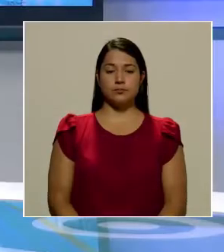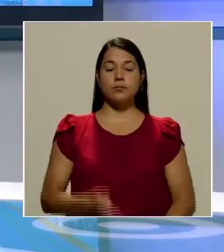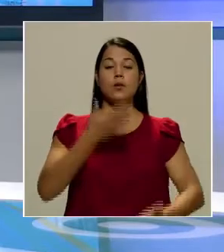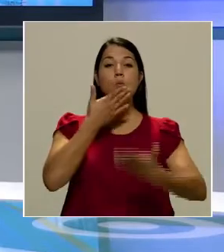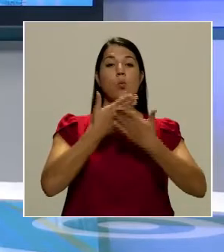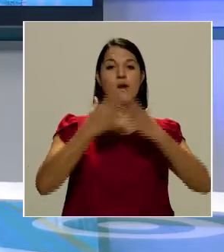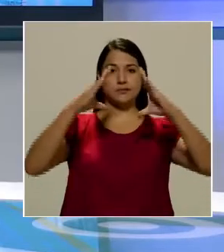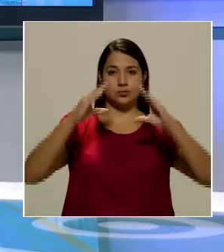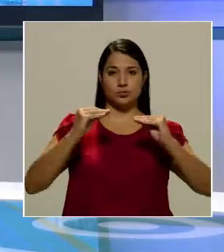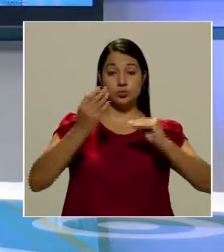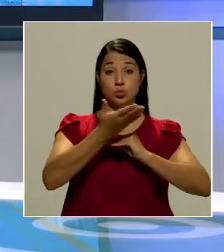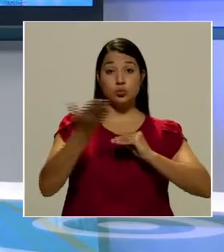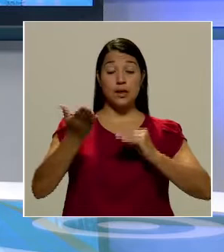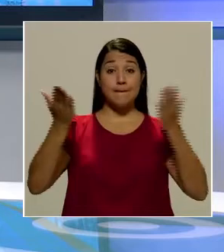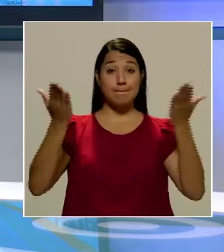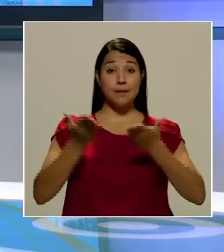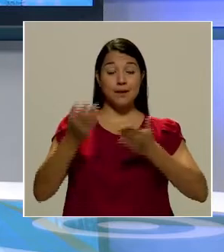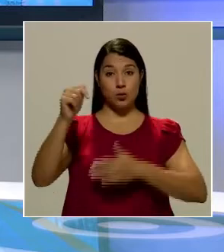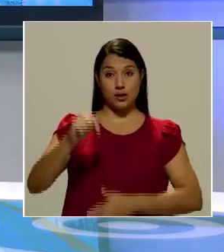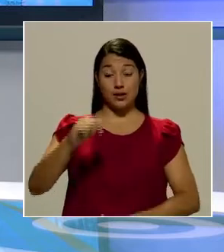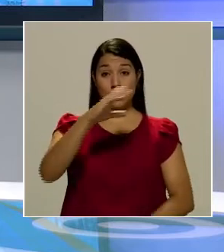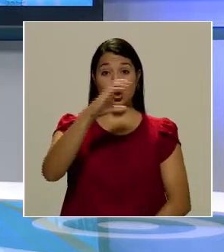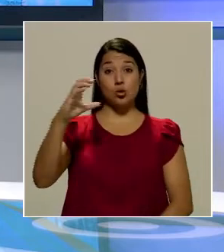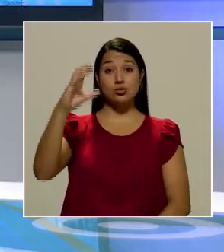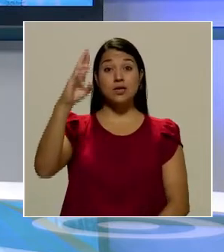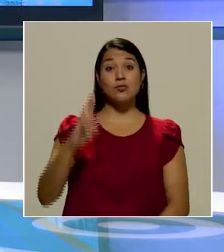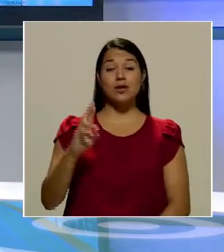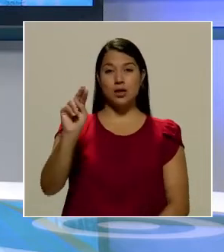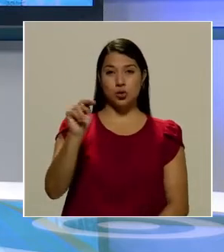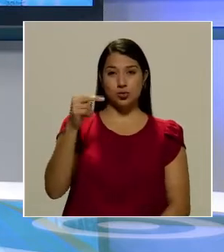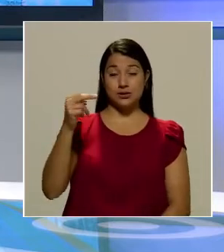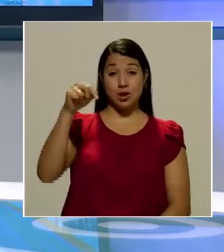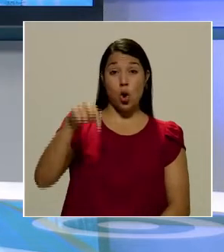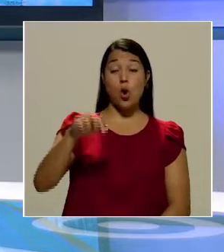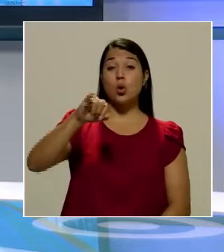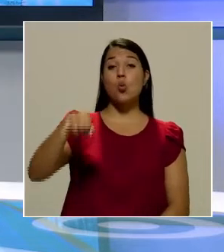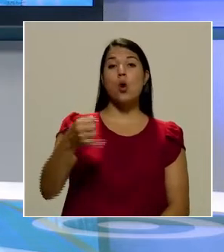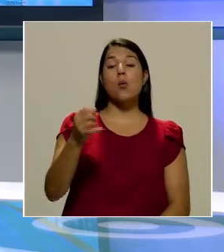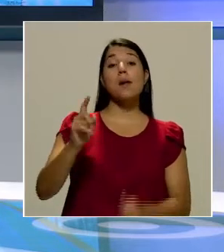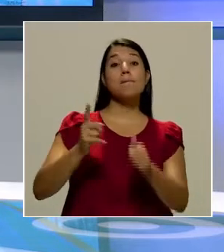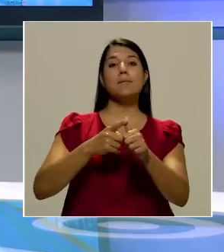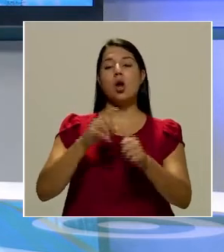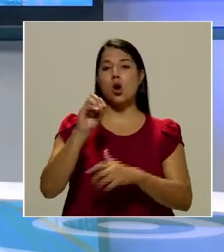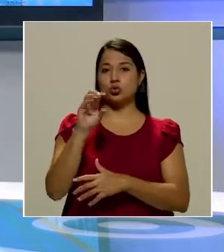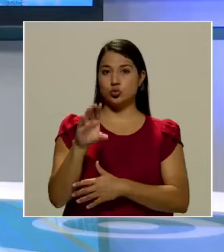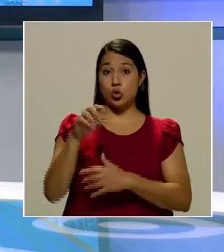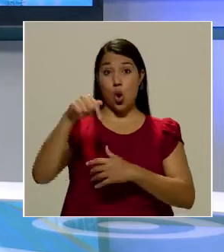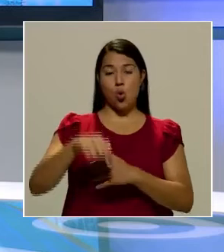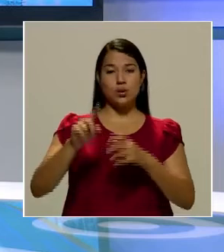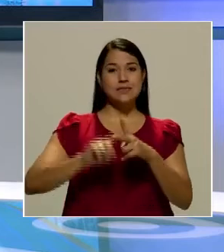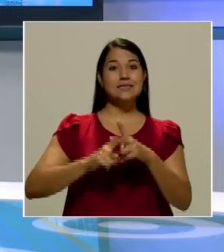Buenas noches, bienvenidos a la edición estelar de Costa Rica Noticias de este jueves 1 de octubre,